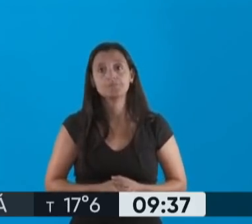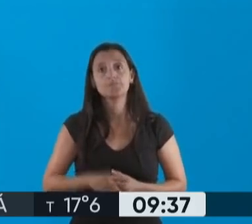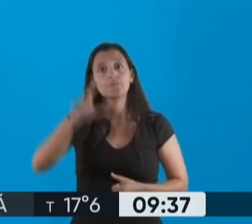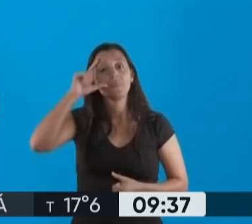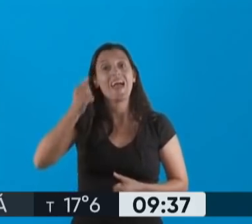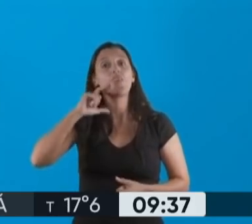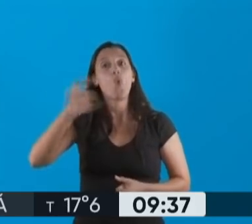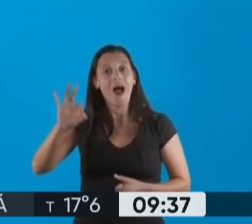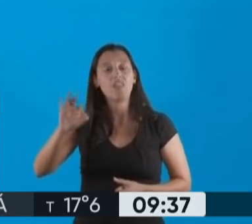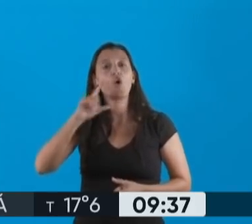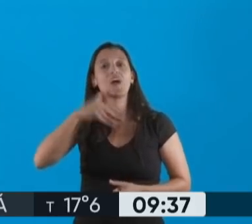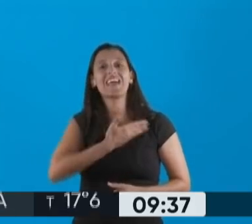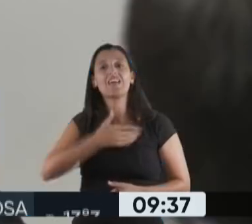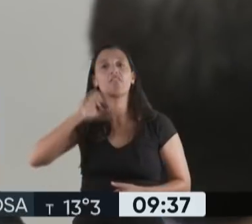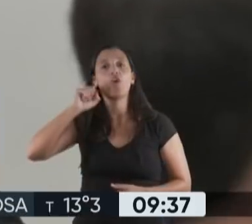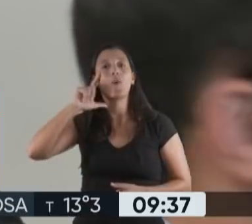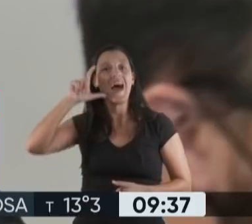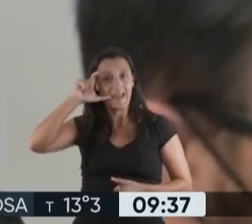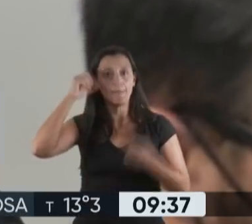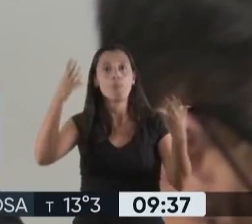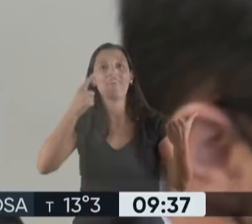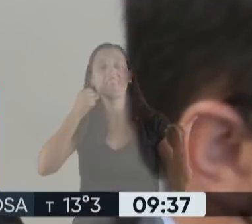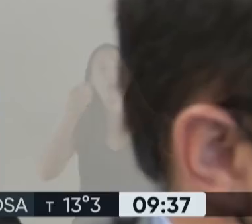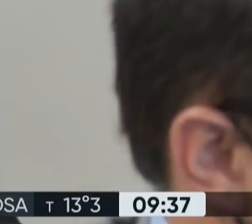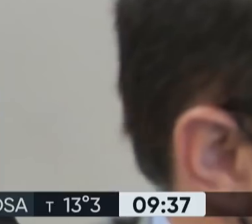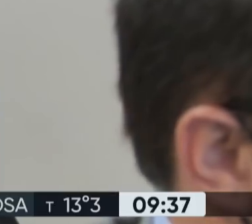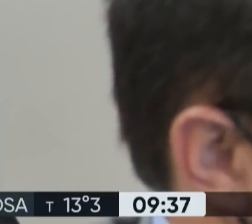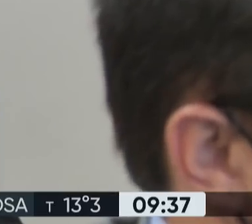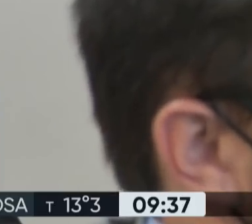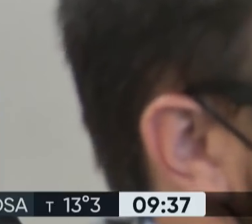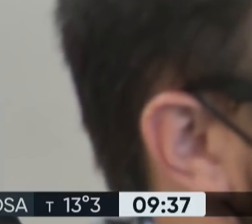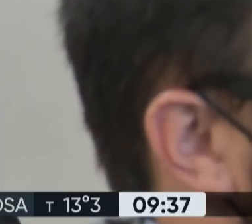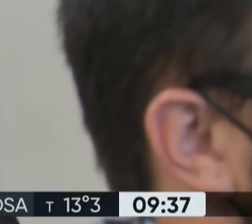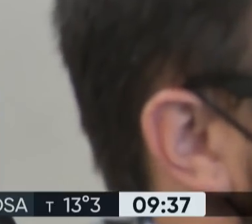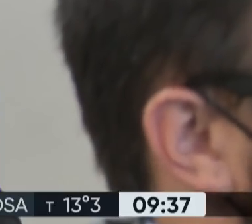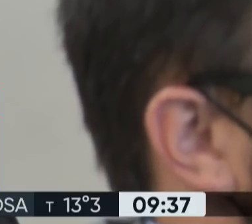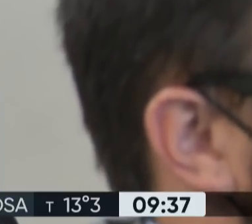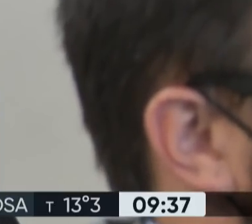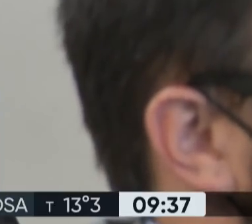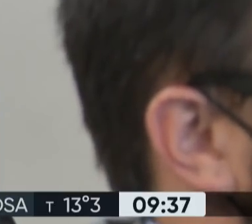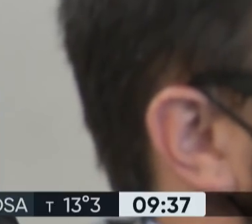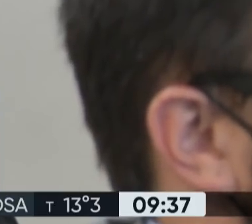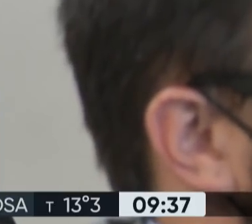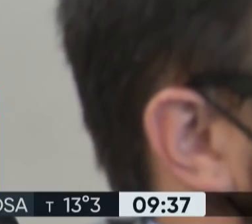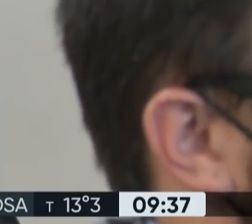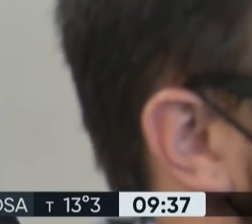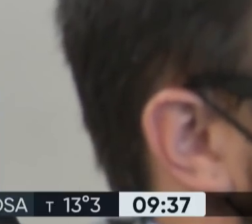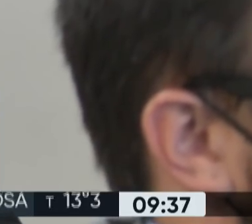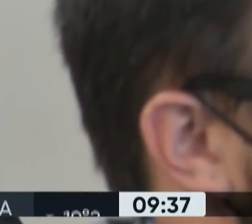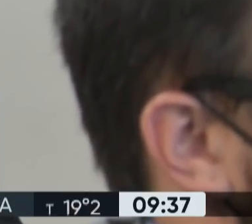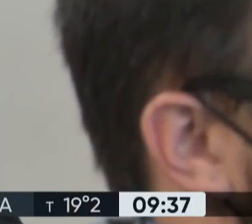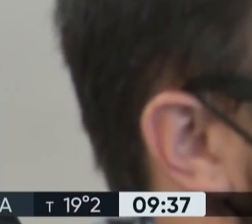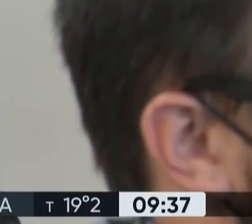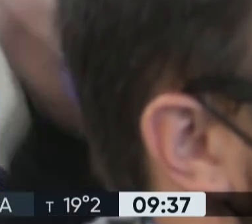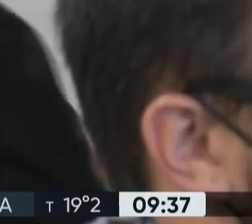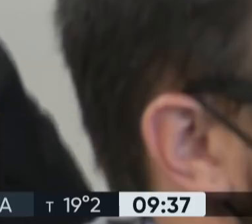de Infobae. Hola, Eduardo. ¿Qué tal, Gabriela? Buenos días. Asumiendo que se va a aprobar, va a tener media sanción el